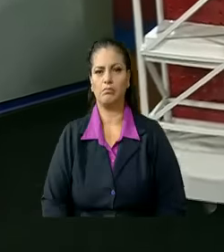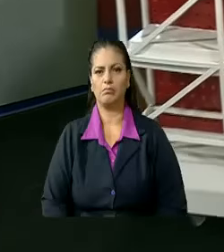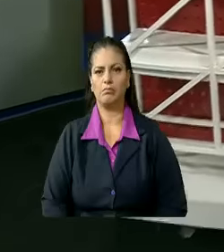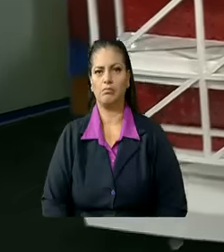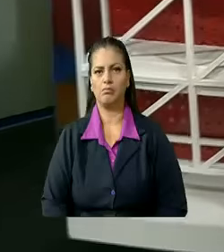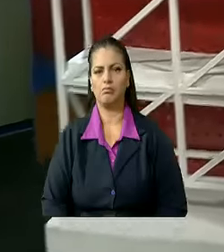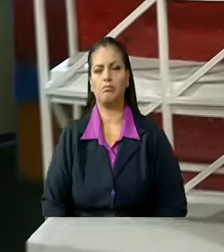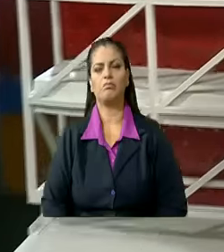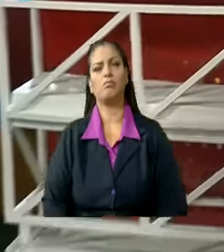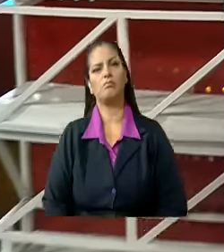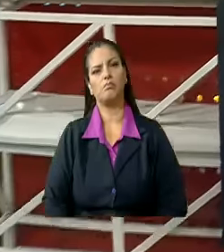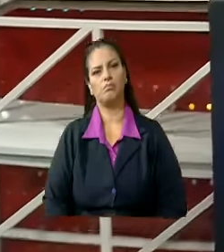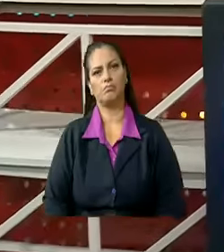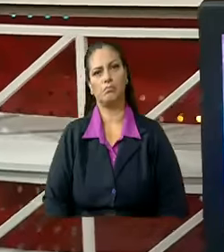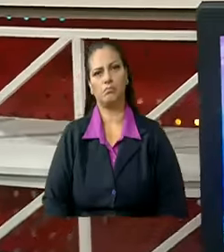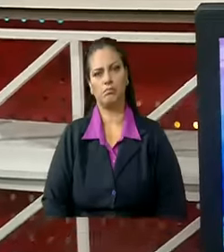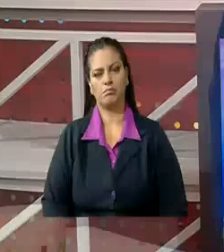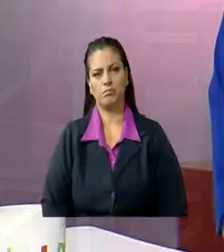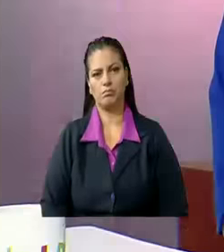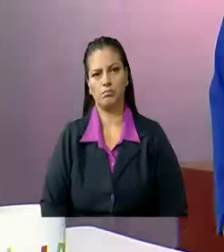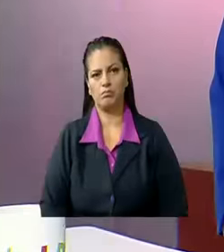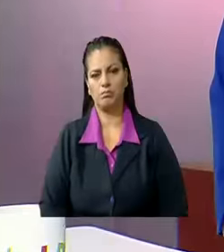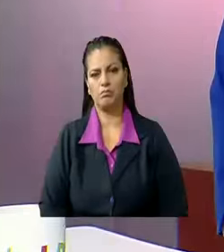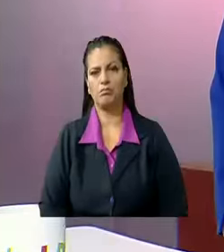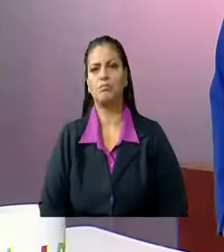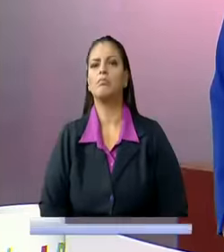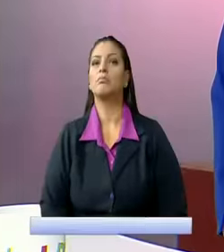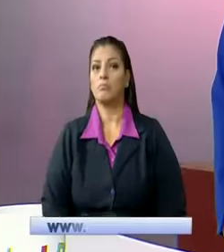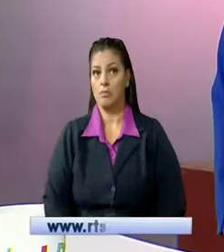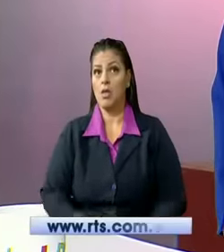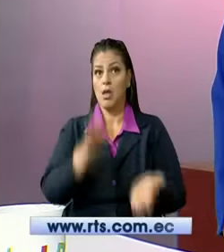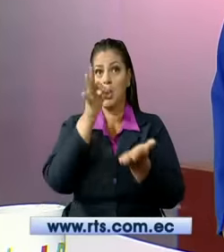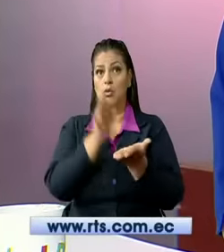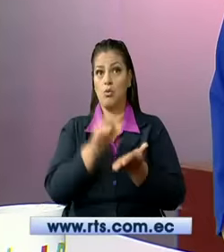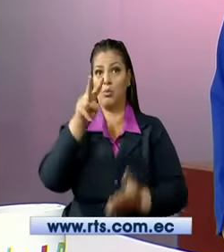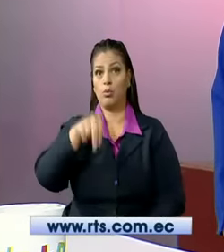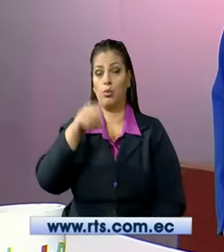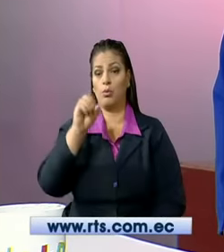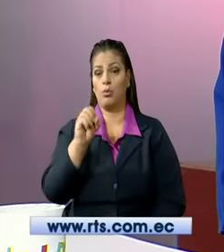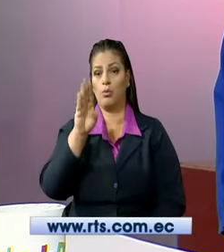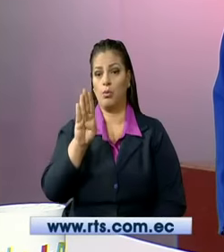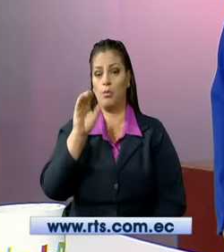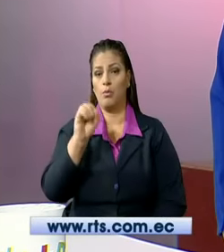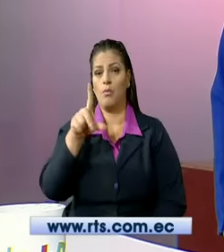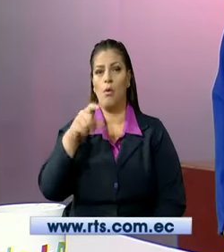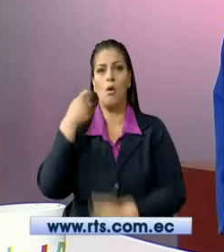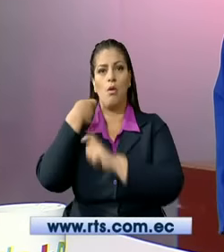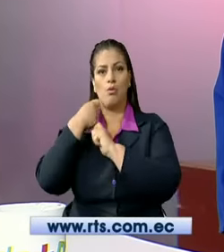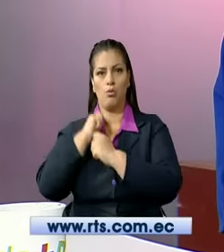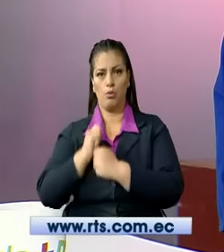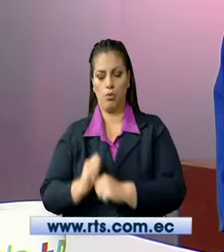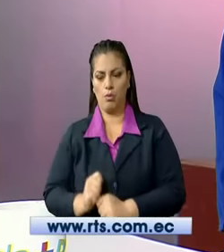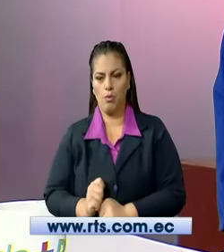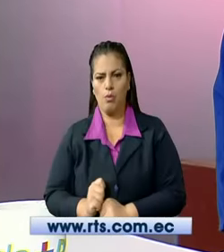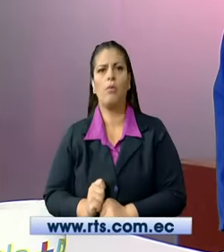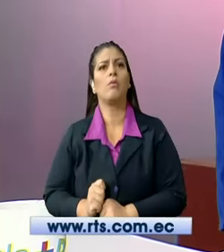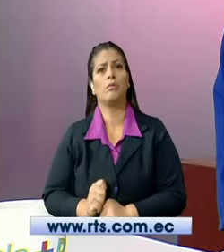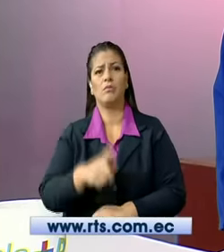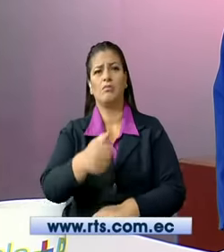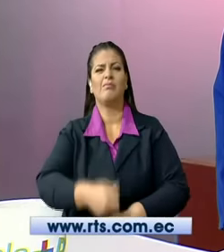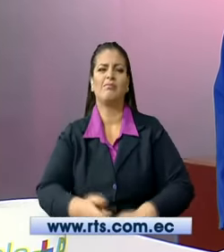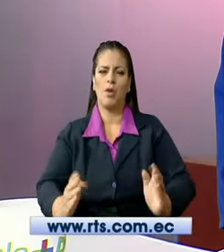Un robo ocurrió en las instalaciones de una comisaría del cantón Novol, provincia del Guayas. Los delincuentes ingresaron al inmueble por el techo